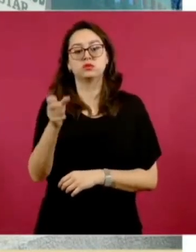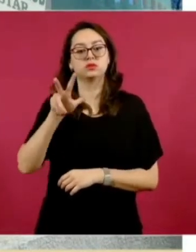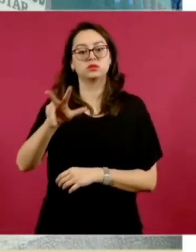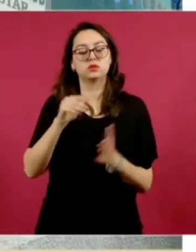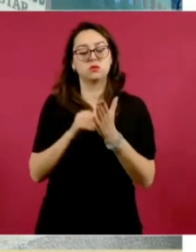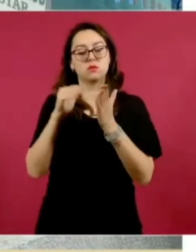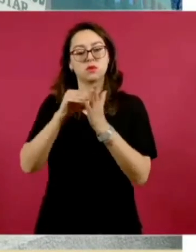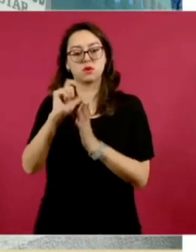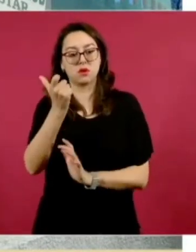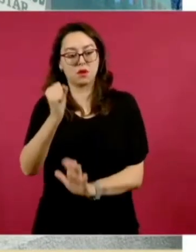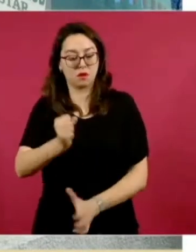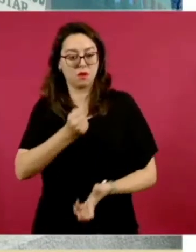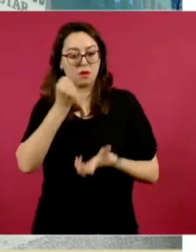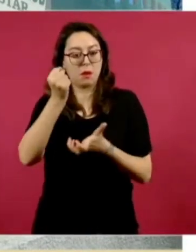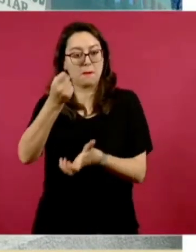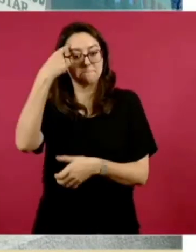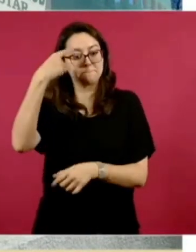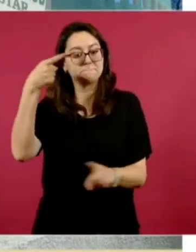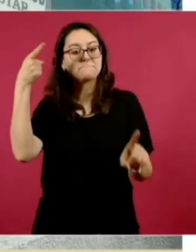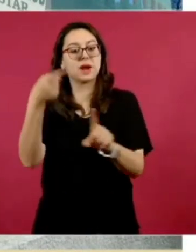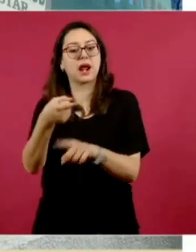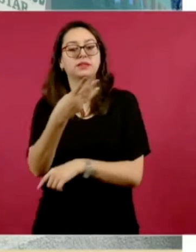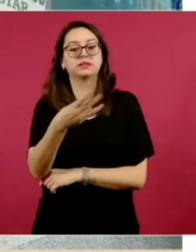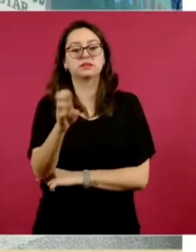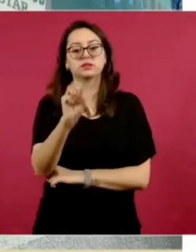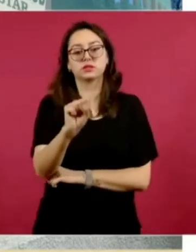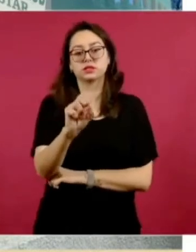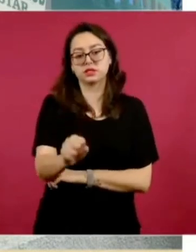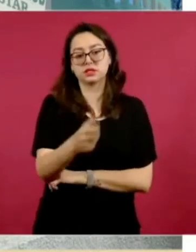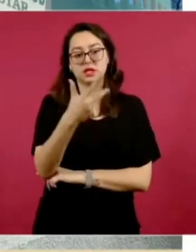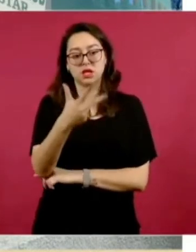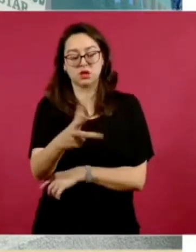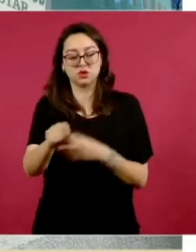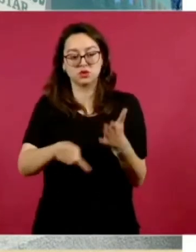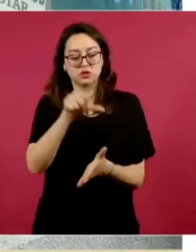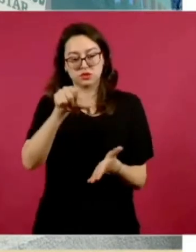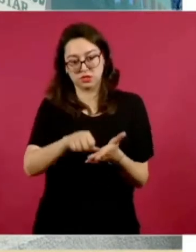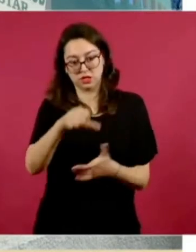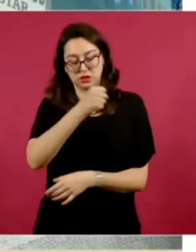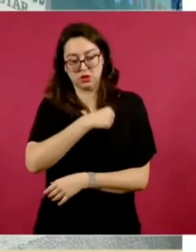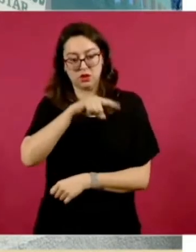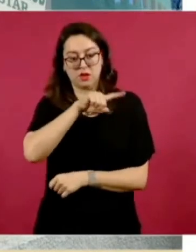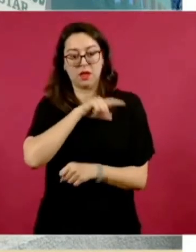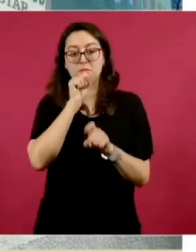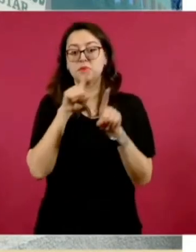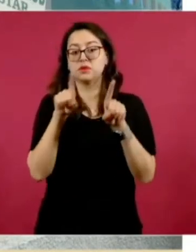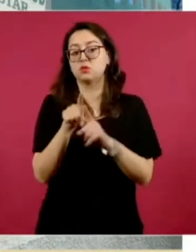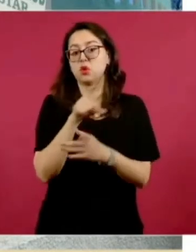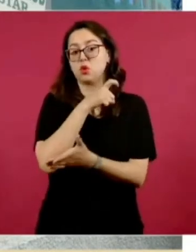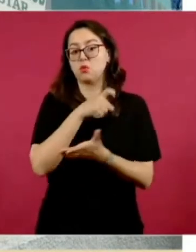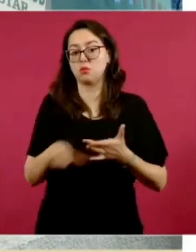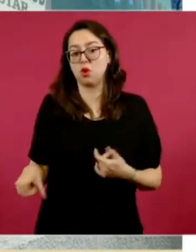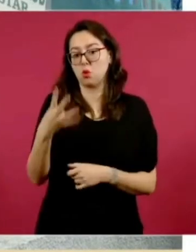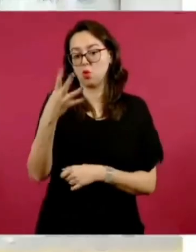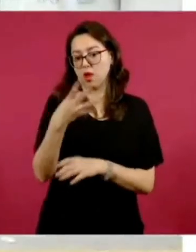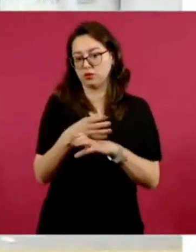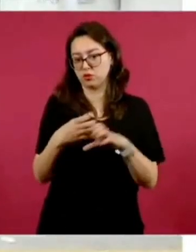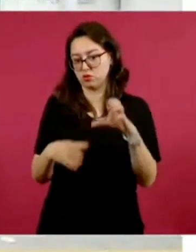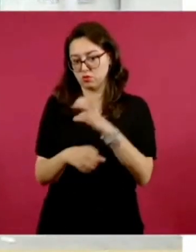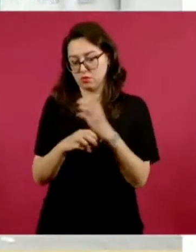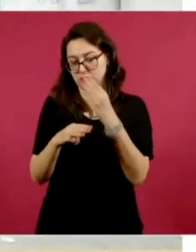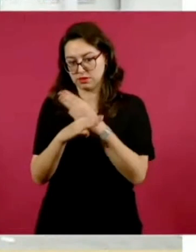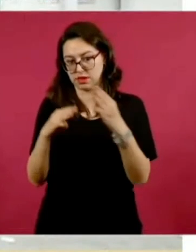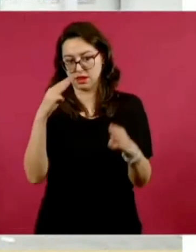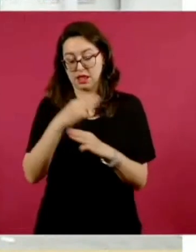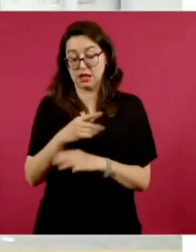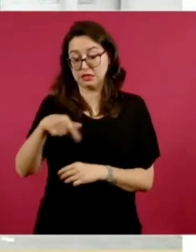en 368 centros de salud. Se adquirieron también 4 equipos médicos. En Ciudad de México hubo